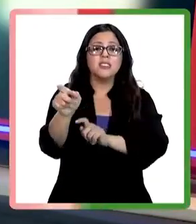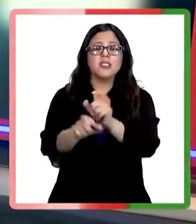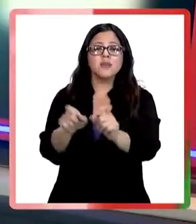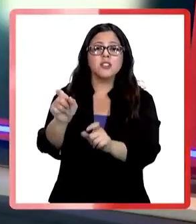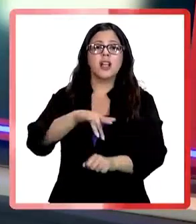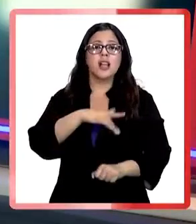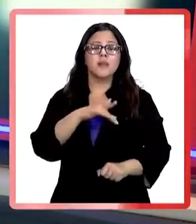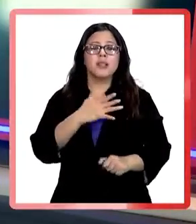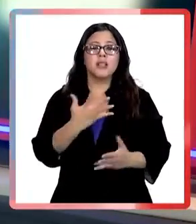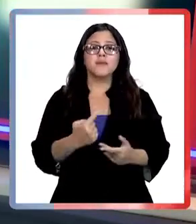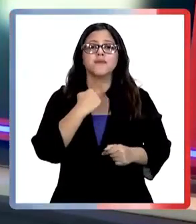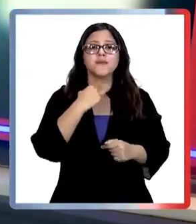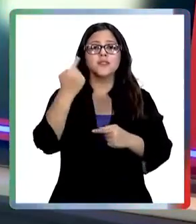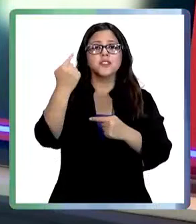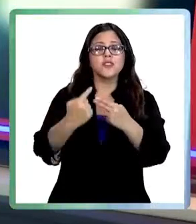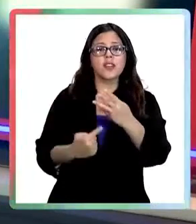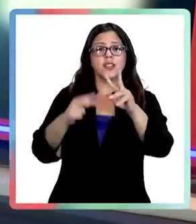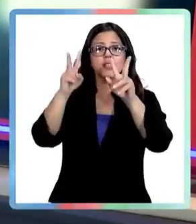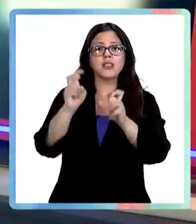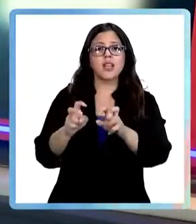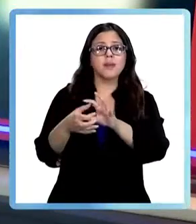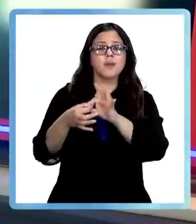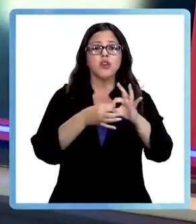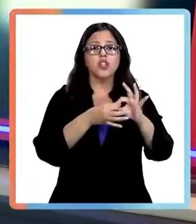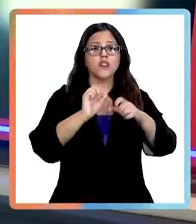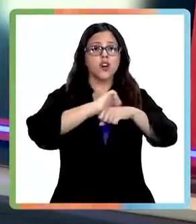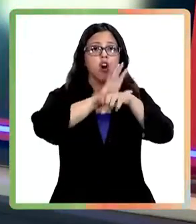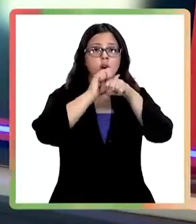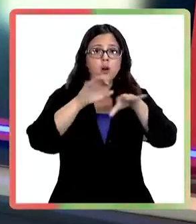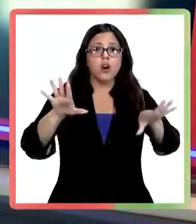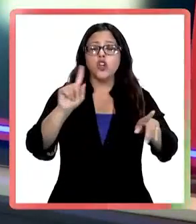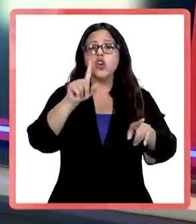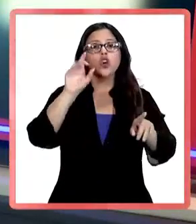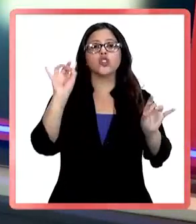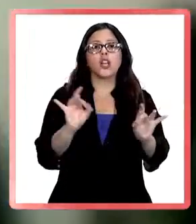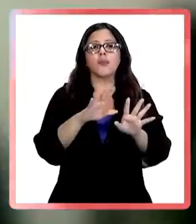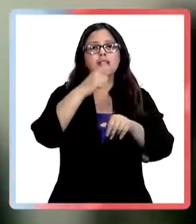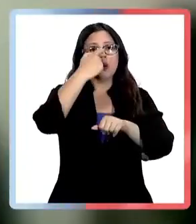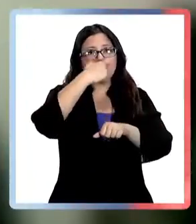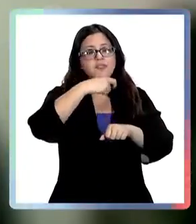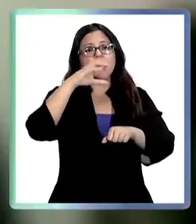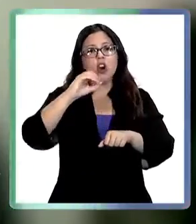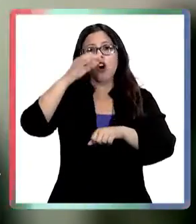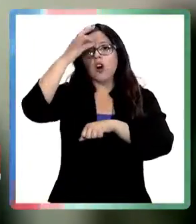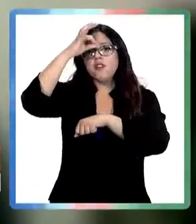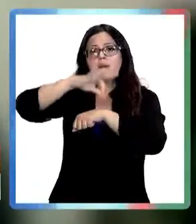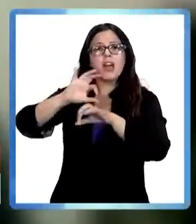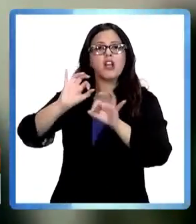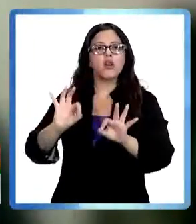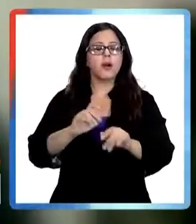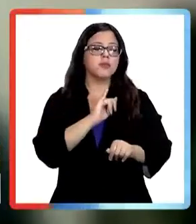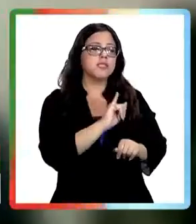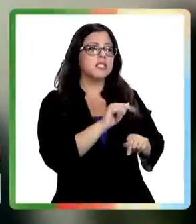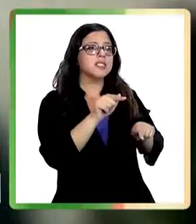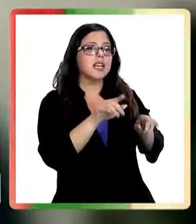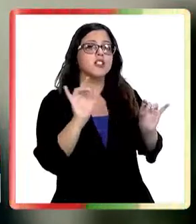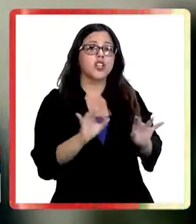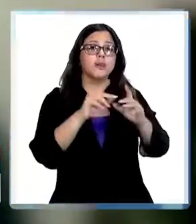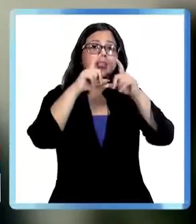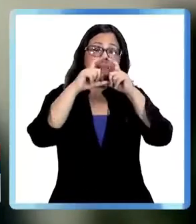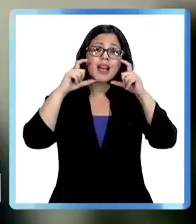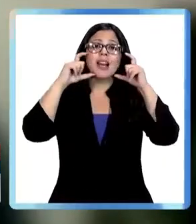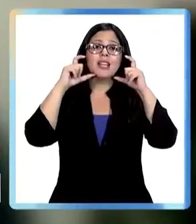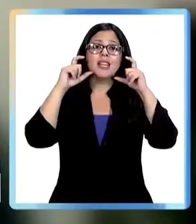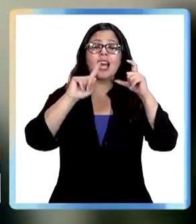personas lamentablemente sufren otro tipo de consecuencias con el COVID-19, no es un resfrío o una gripe más. Exactamente, y yo llamaría no solo la mascarilla,